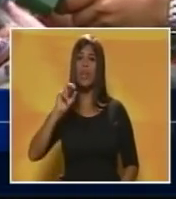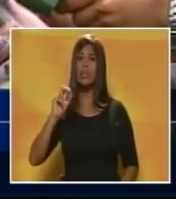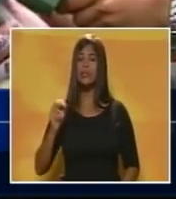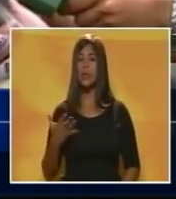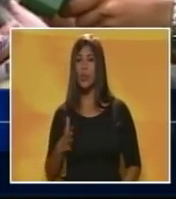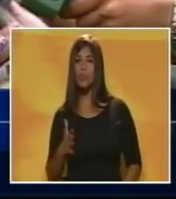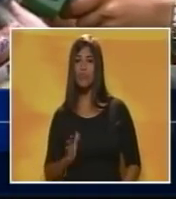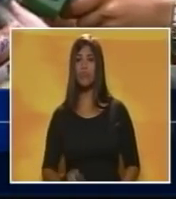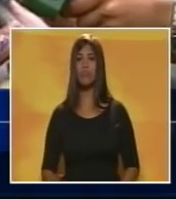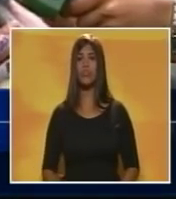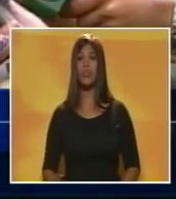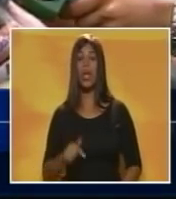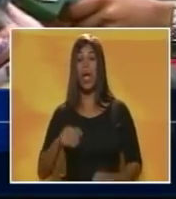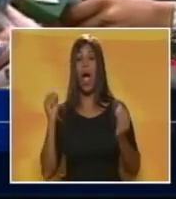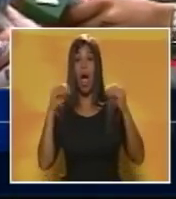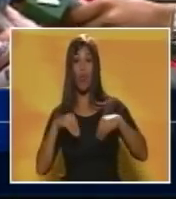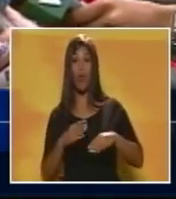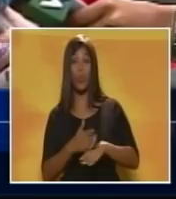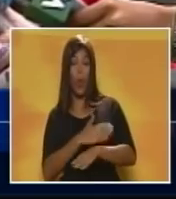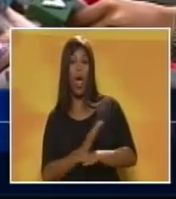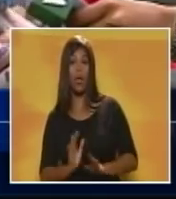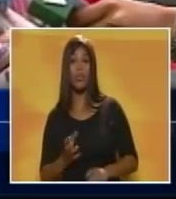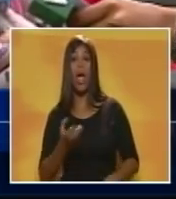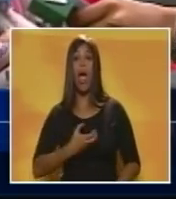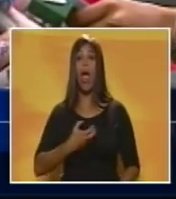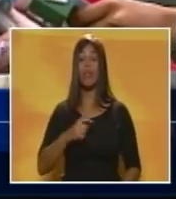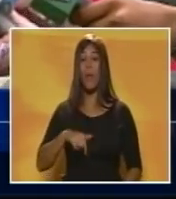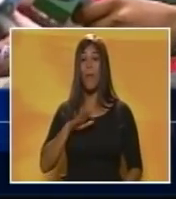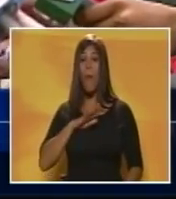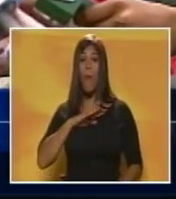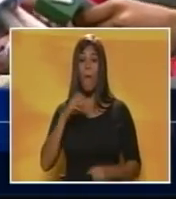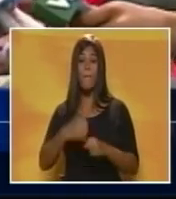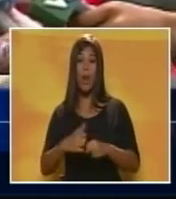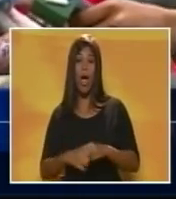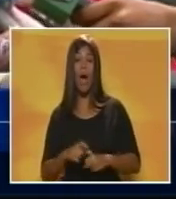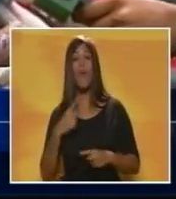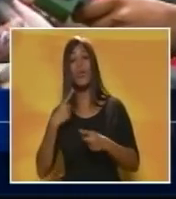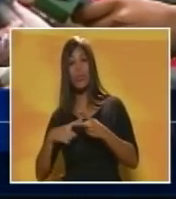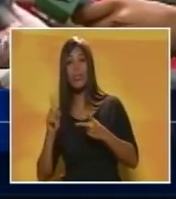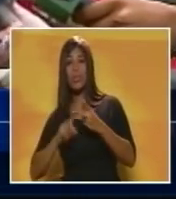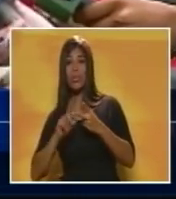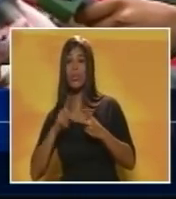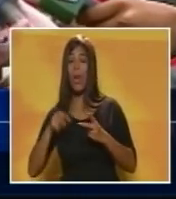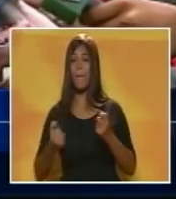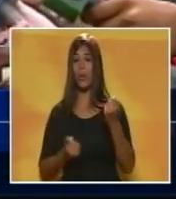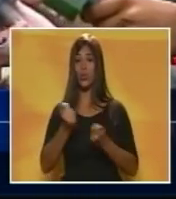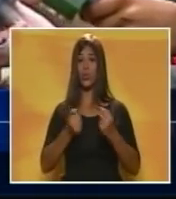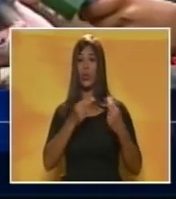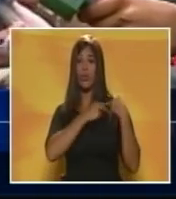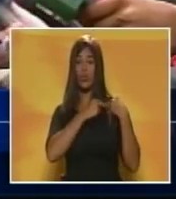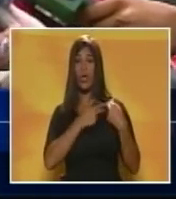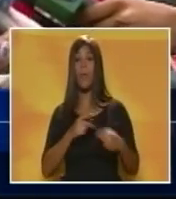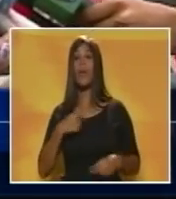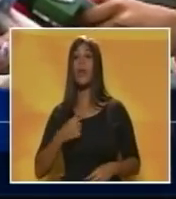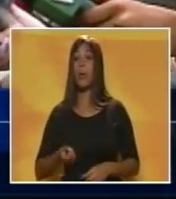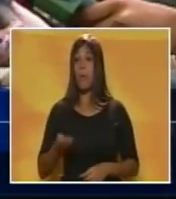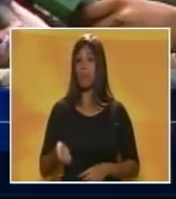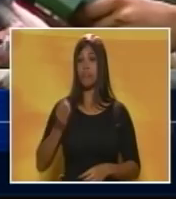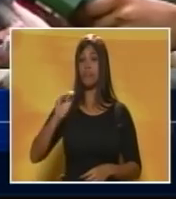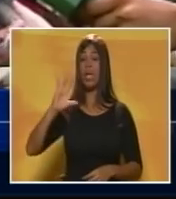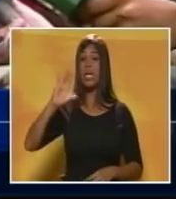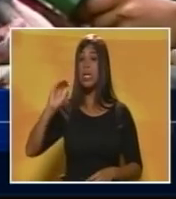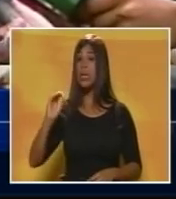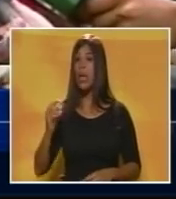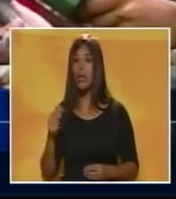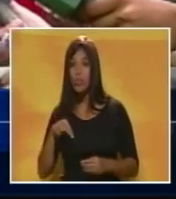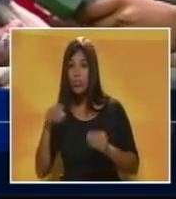bolívares, que fue lo que acordamos por parte de la Alcaldía Bolivariana de Maracaibo y los transportistas. Por ahí salió unas declaraciones de 500 bolívares, eso no está autorizado